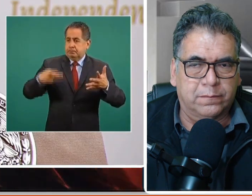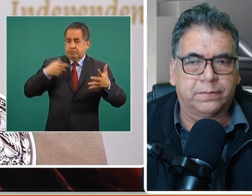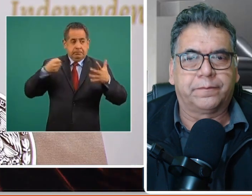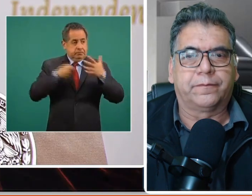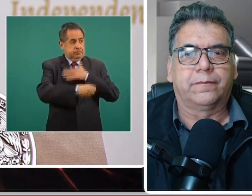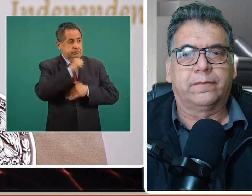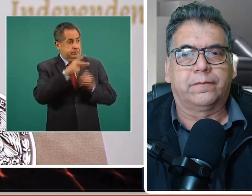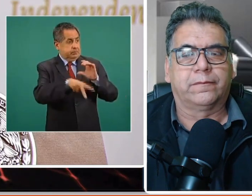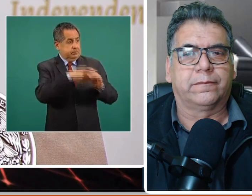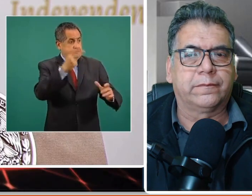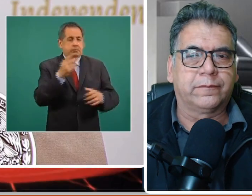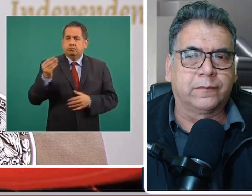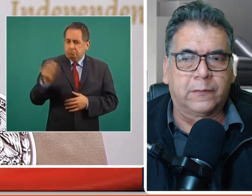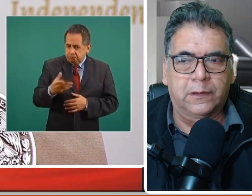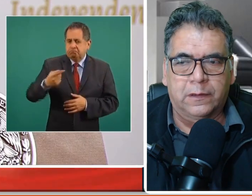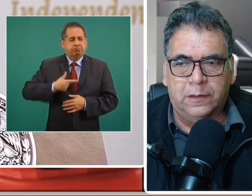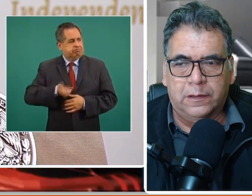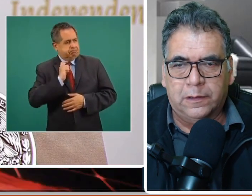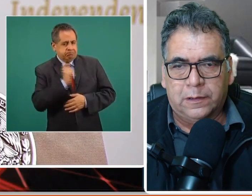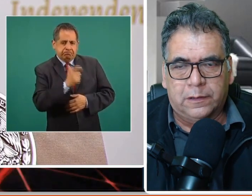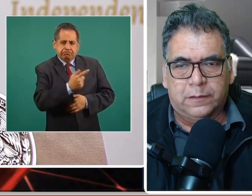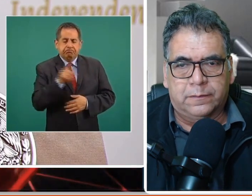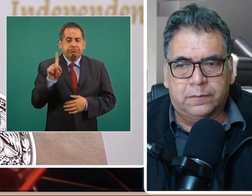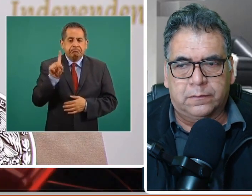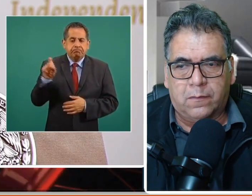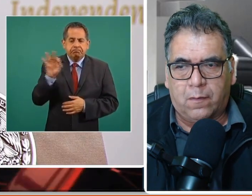el 100%